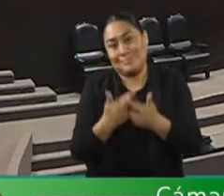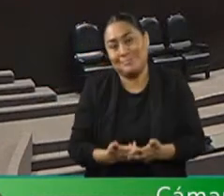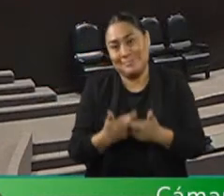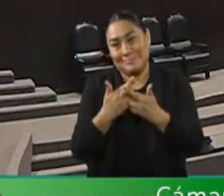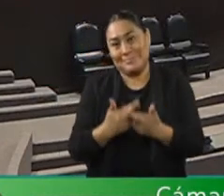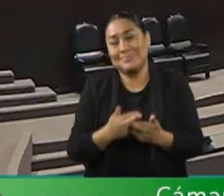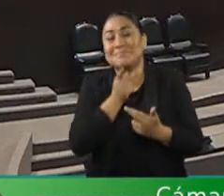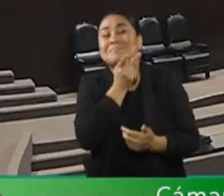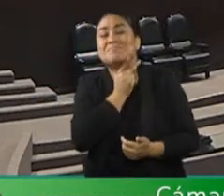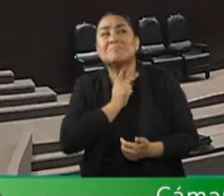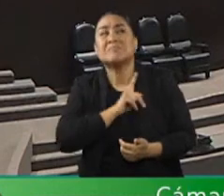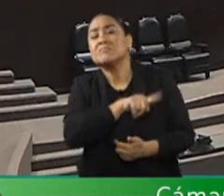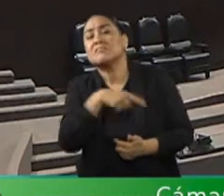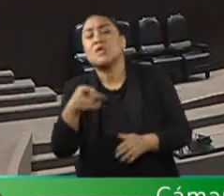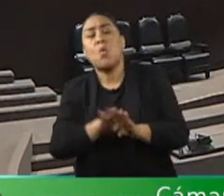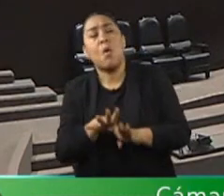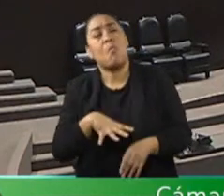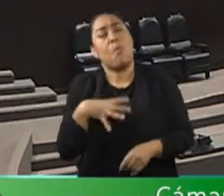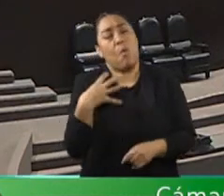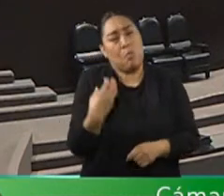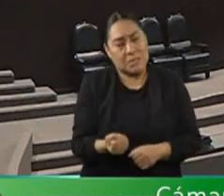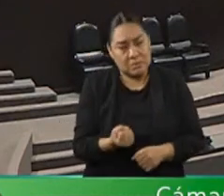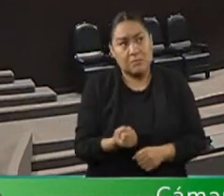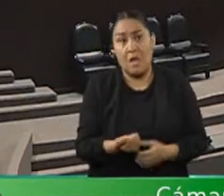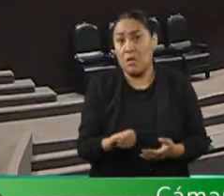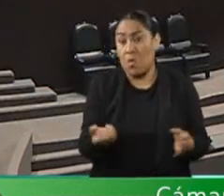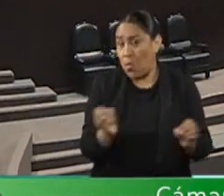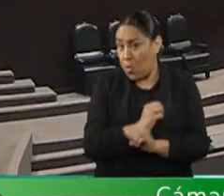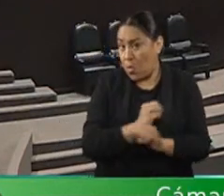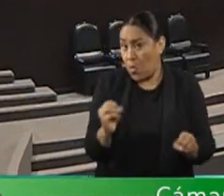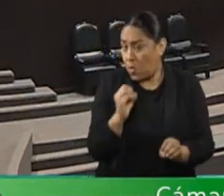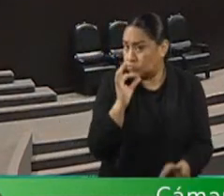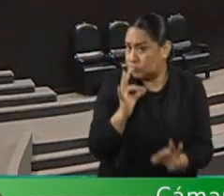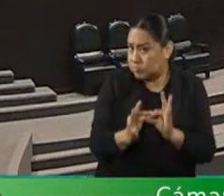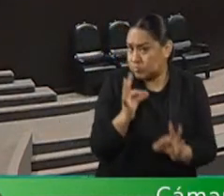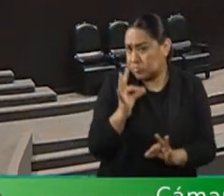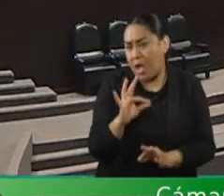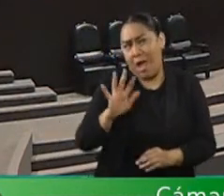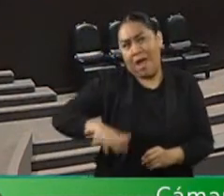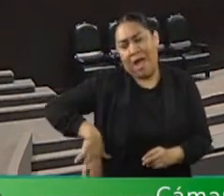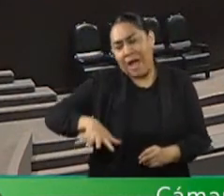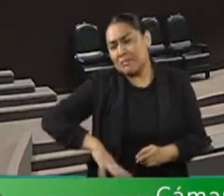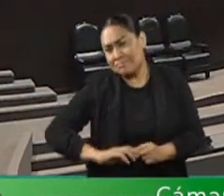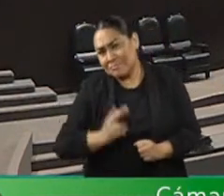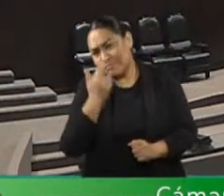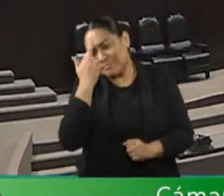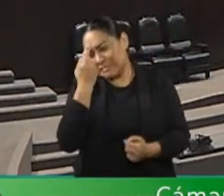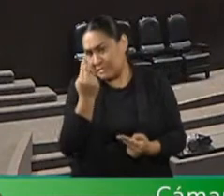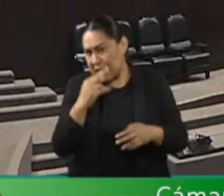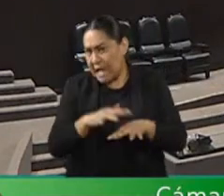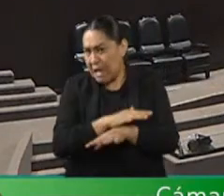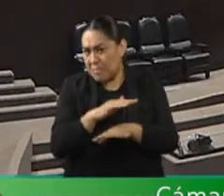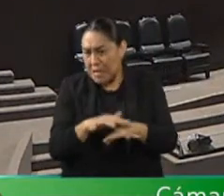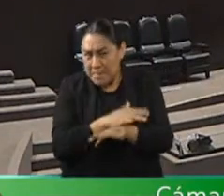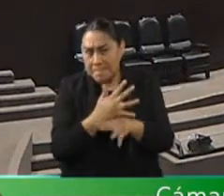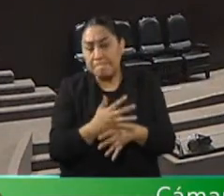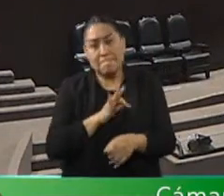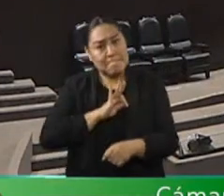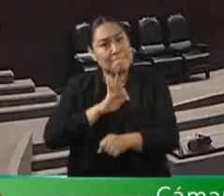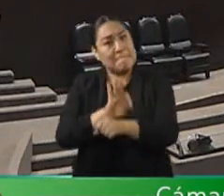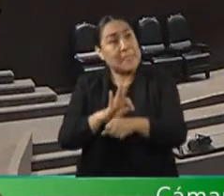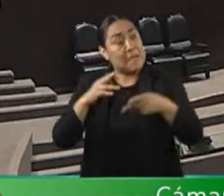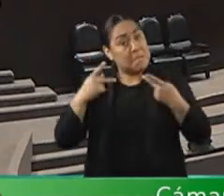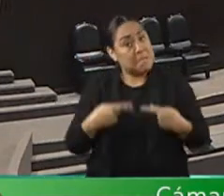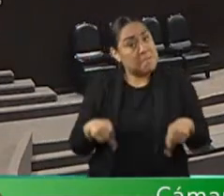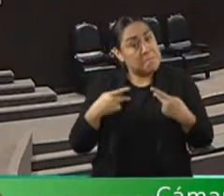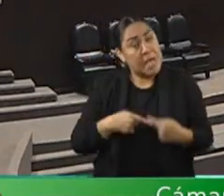subsuelo y de su pueblo y no se ha cumplido el compromiso de transformación y el humanismo mexicano Que